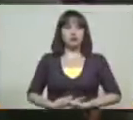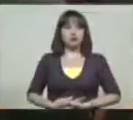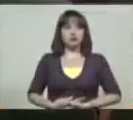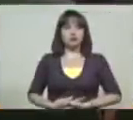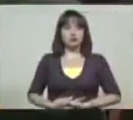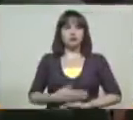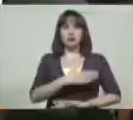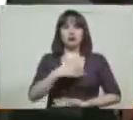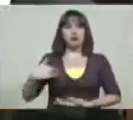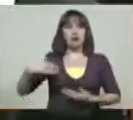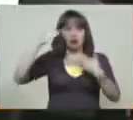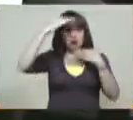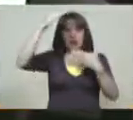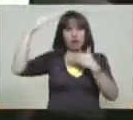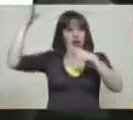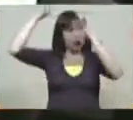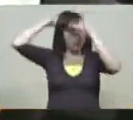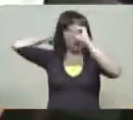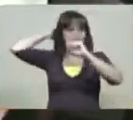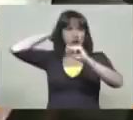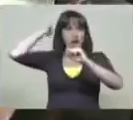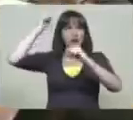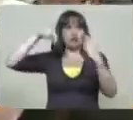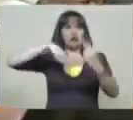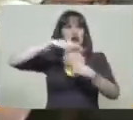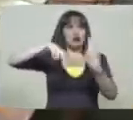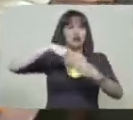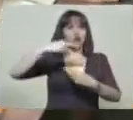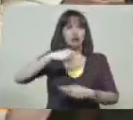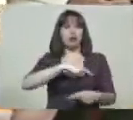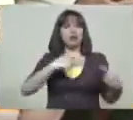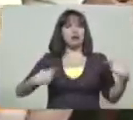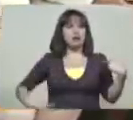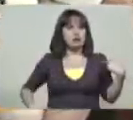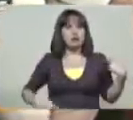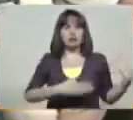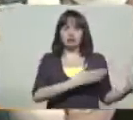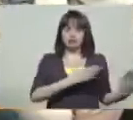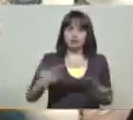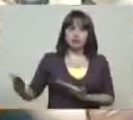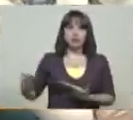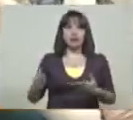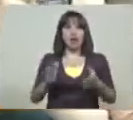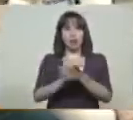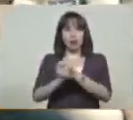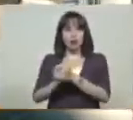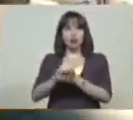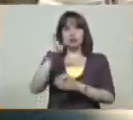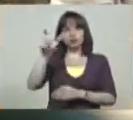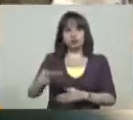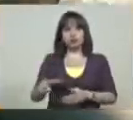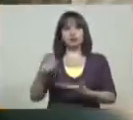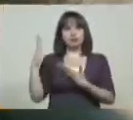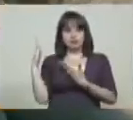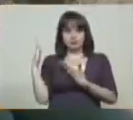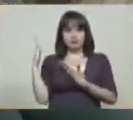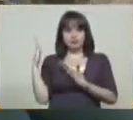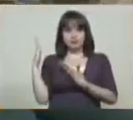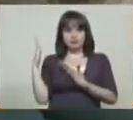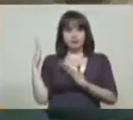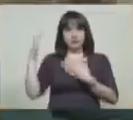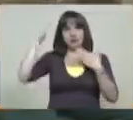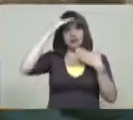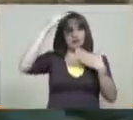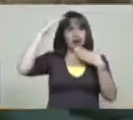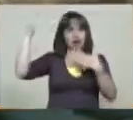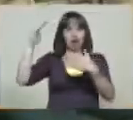Quiero saludar al embajador de la República Popular China, compañero Li Baron. Saludo a nuestro